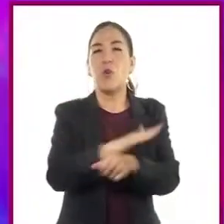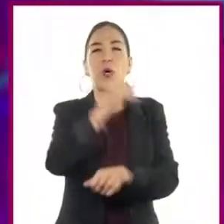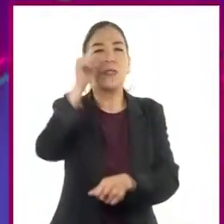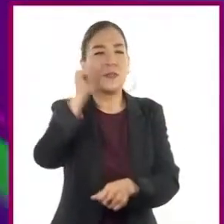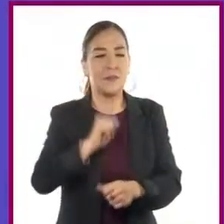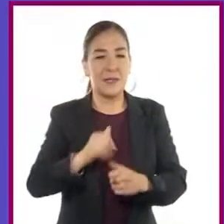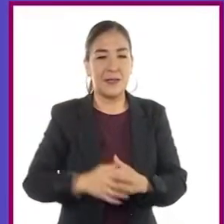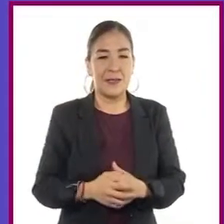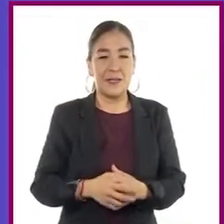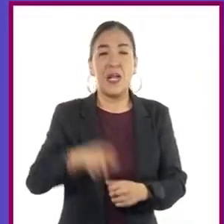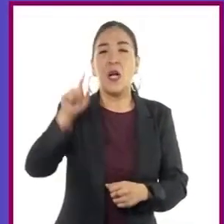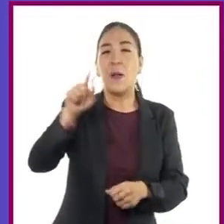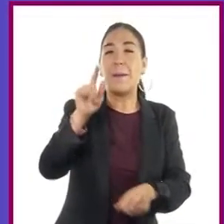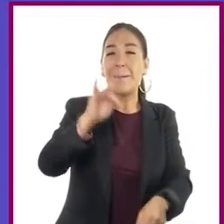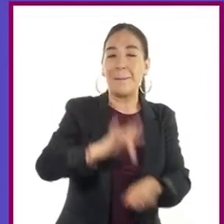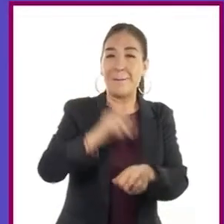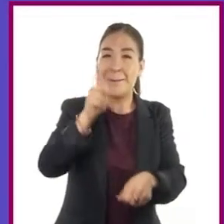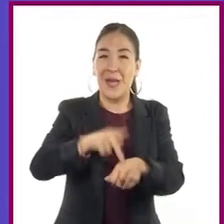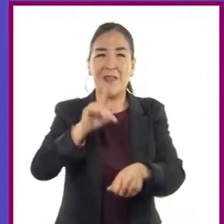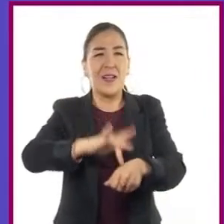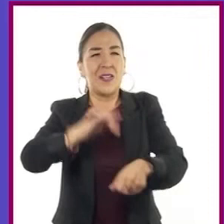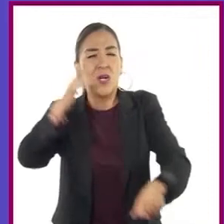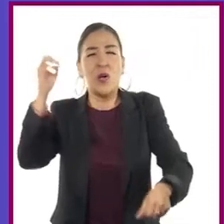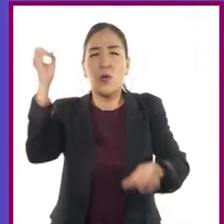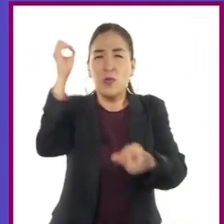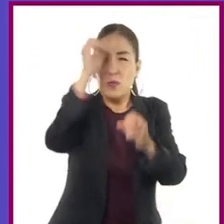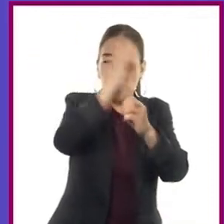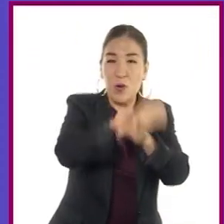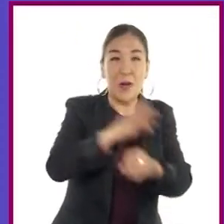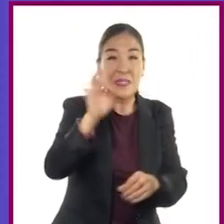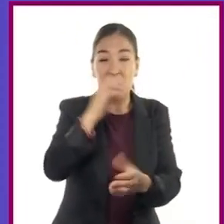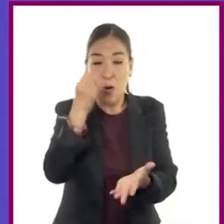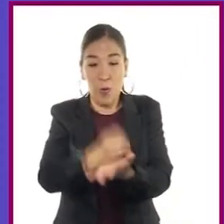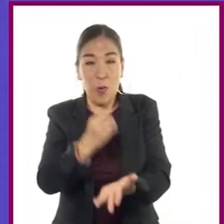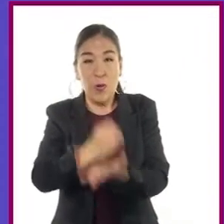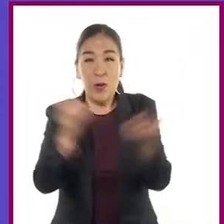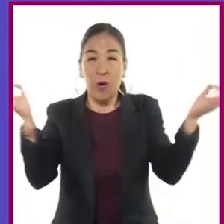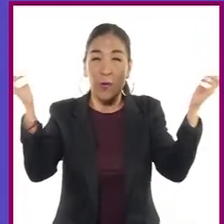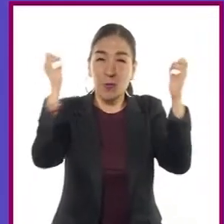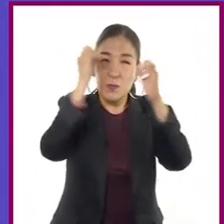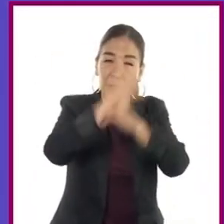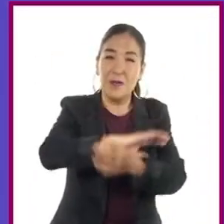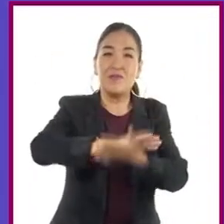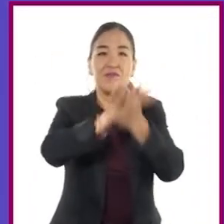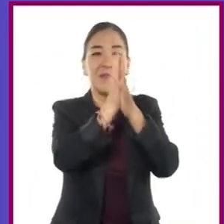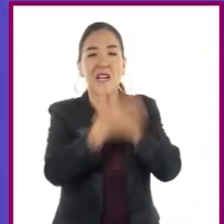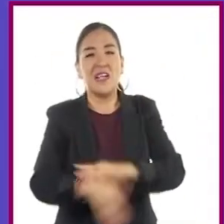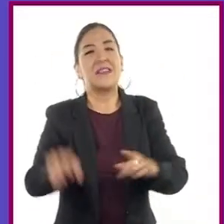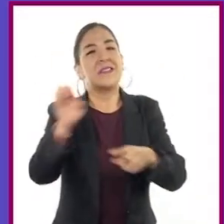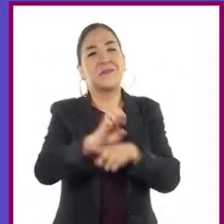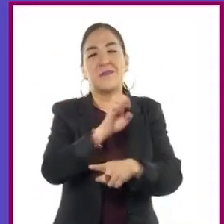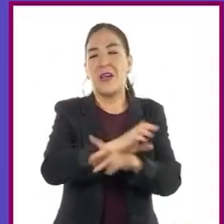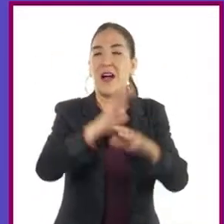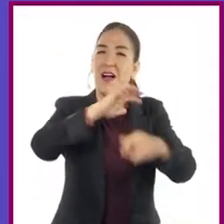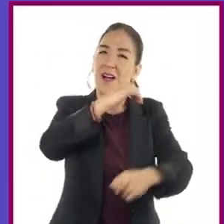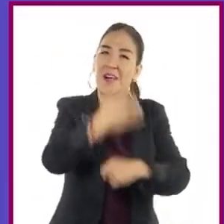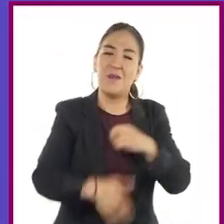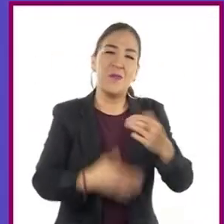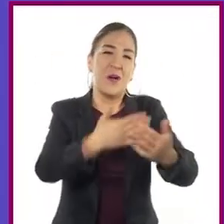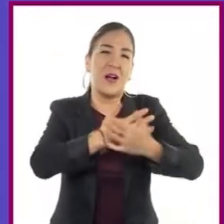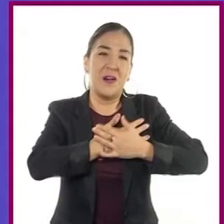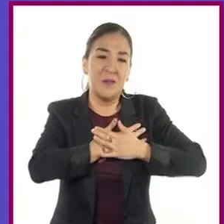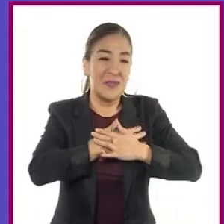Si la esmeralda se opacara, si el oro perdiera su color, entonces se acabaría nuestro amor. Si el sol